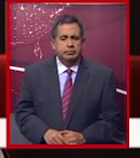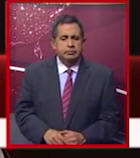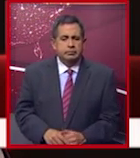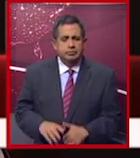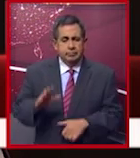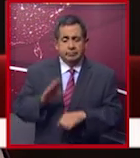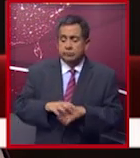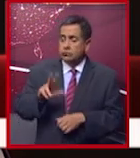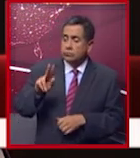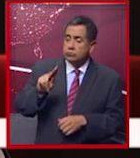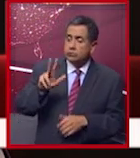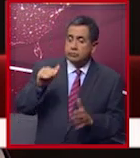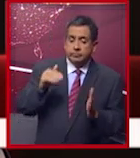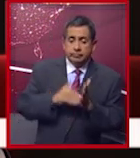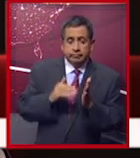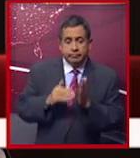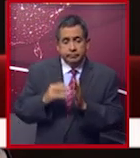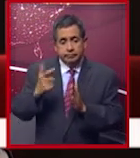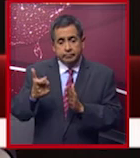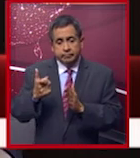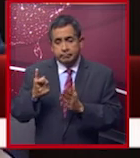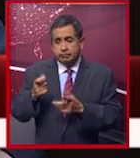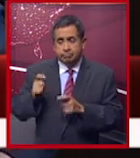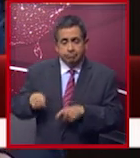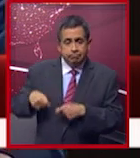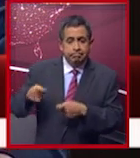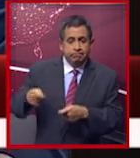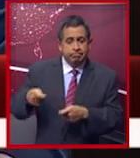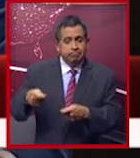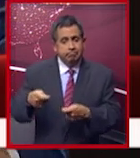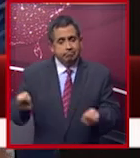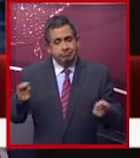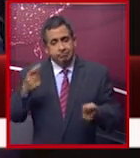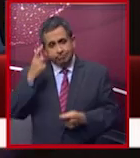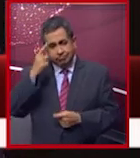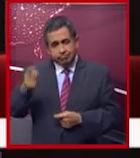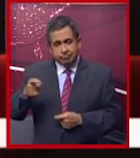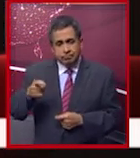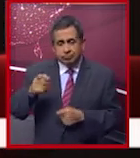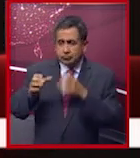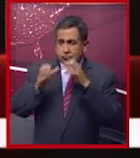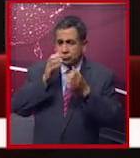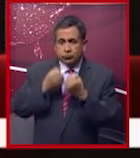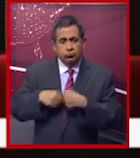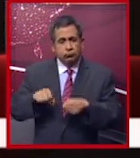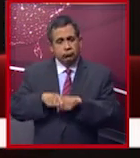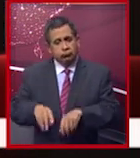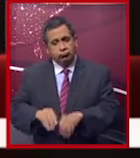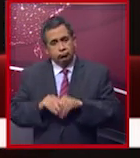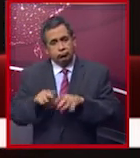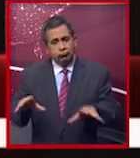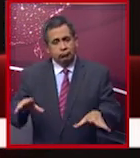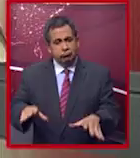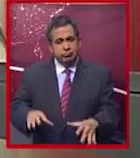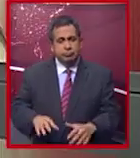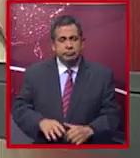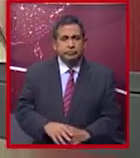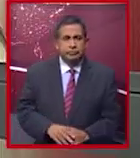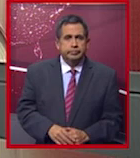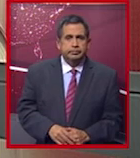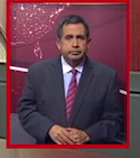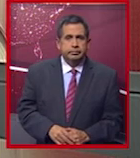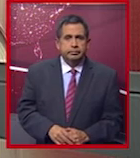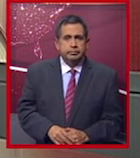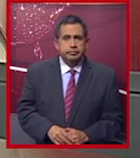Más de 80,000 millones de pesos ha destinado al gasto en comunicación social.